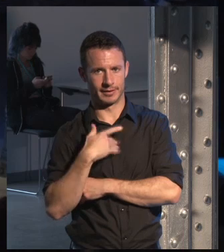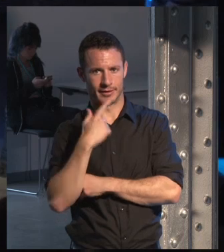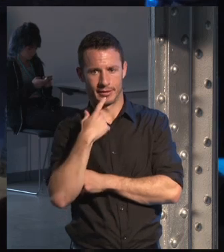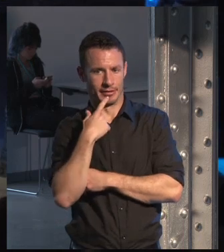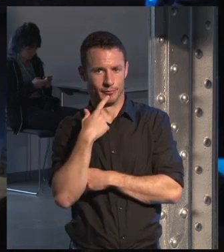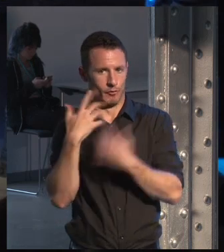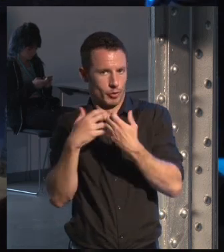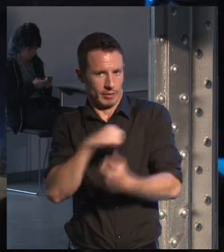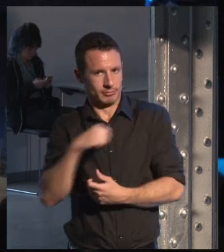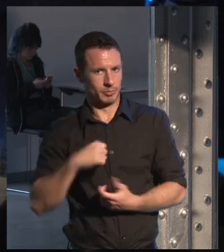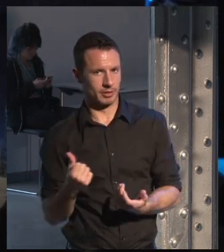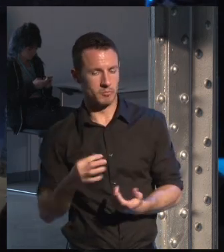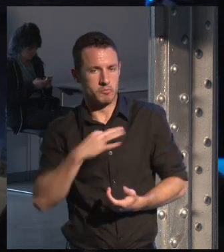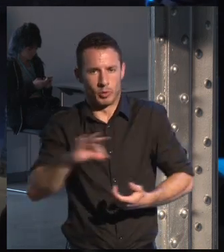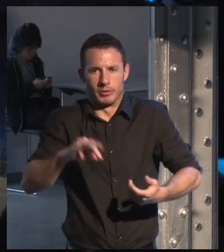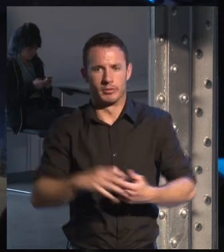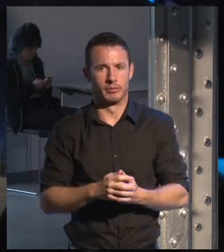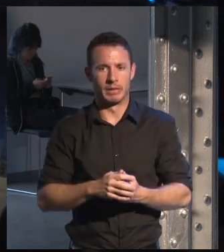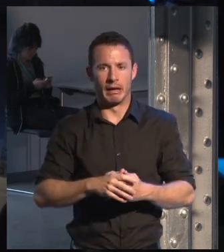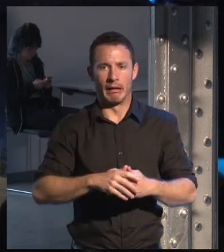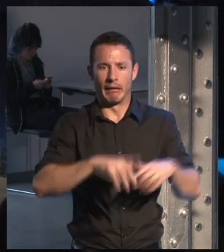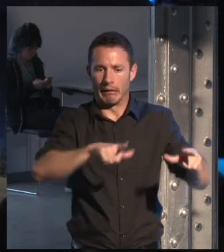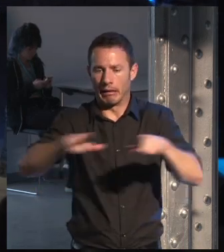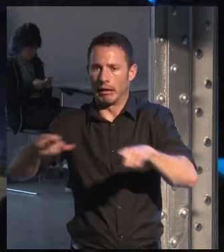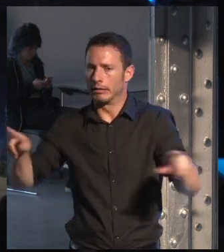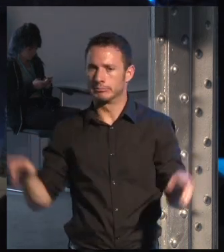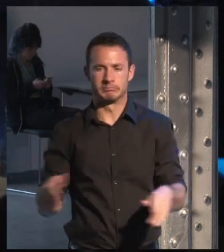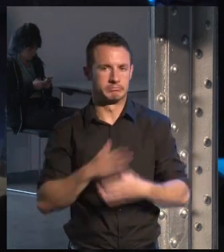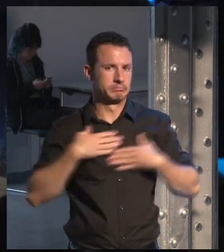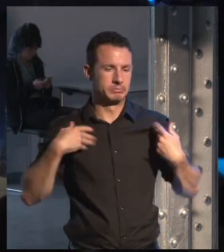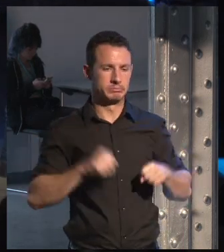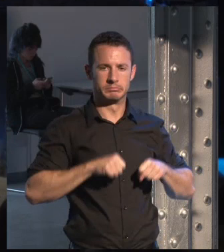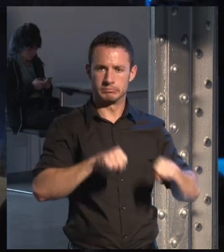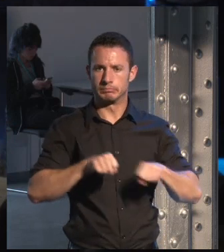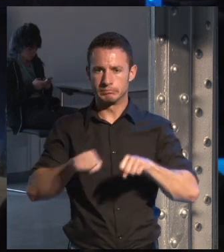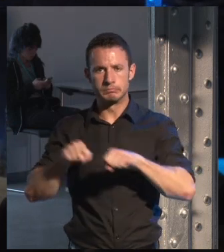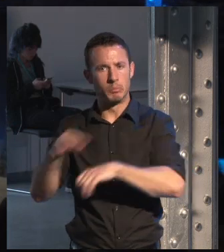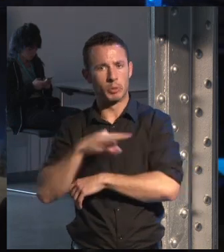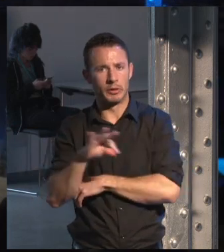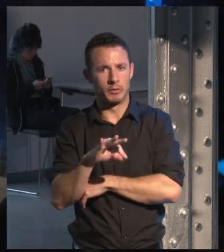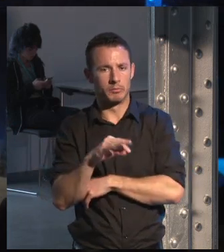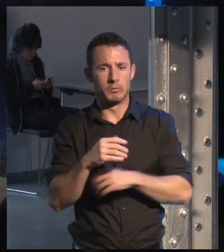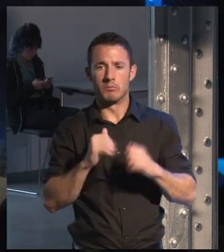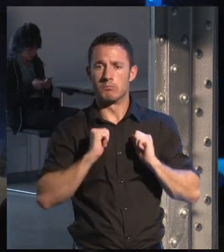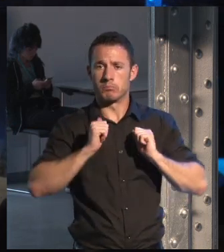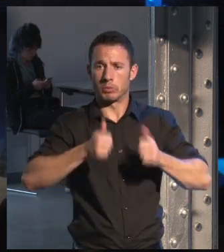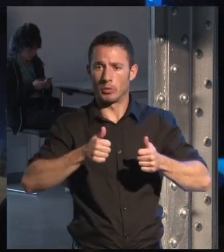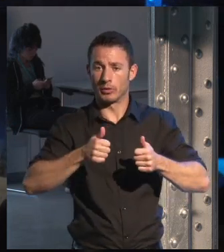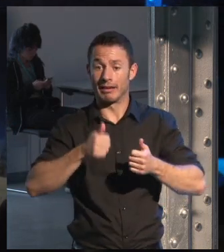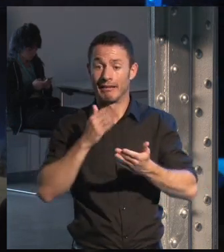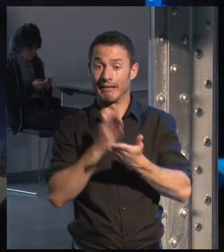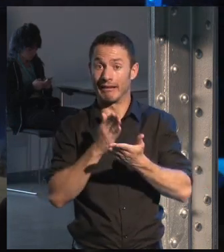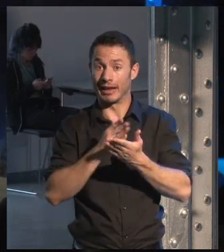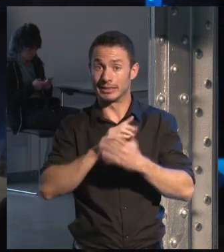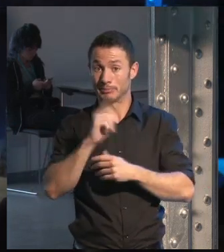de forma independiente. Yo me lo puedo llevar a cualquier clase, lo arranco y lo más importante es que el contenedor está diseñado para que la primera clase,